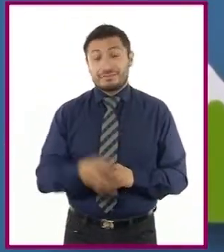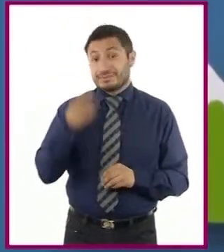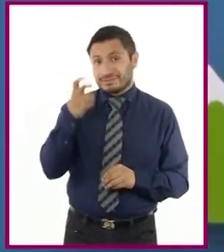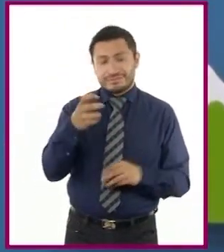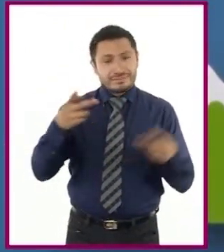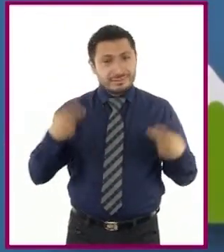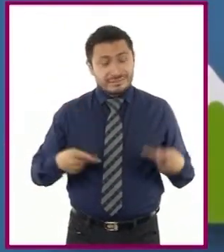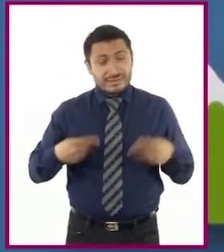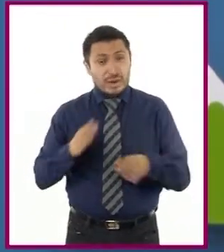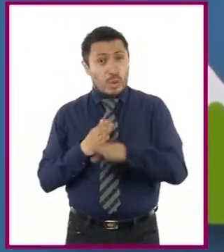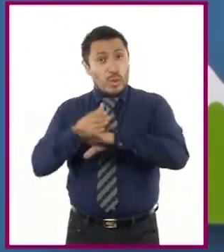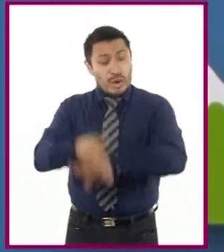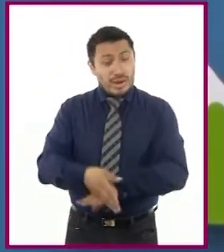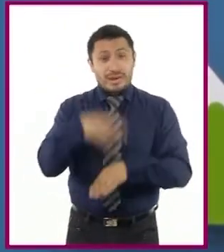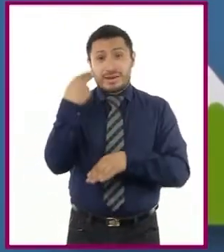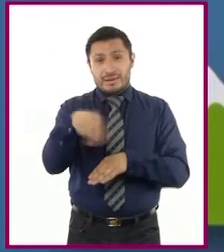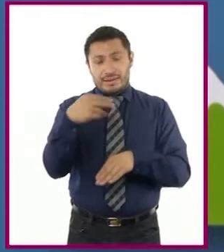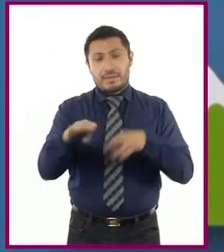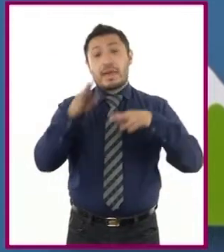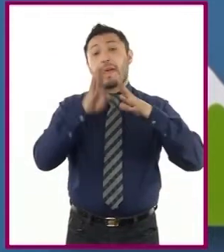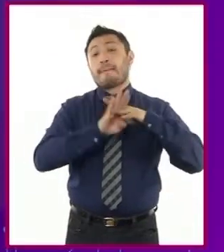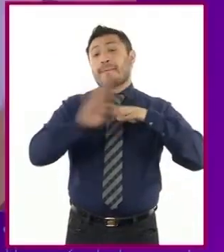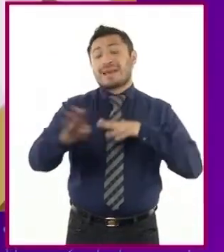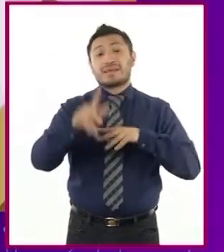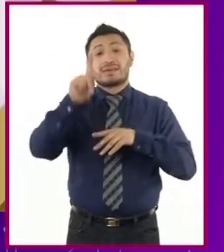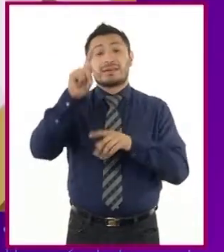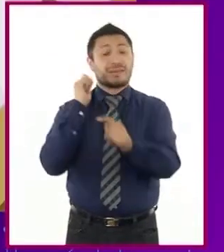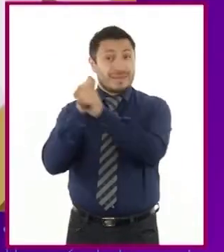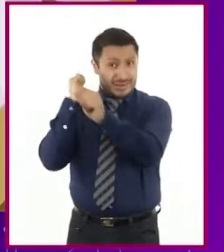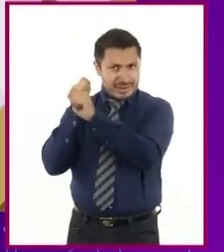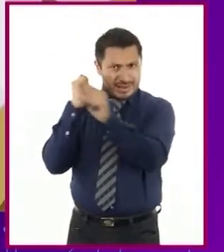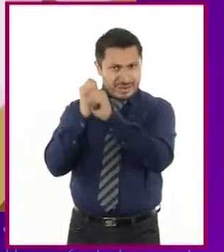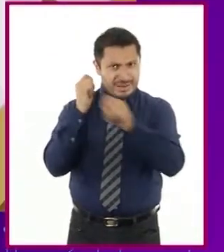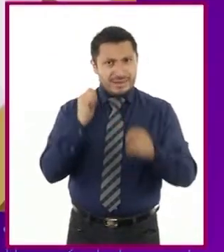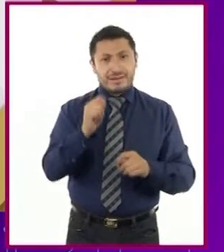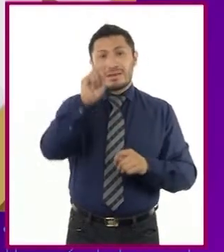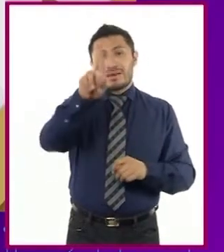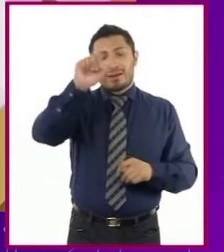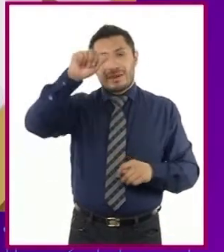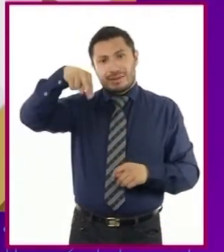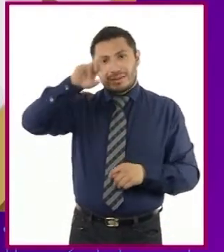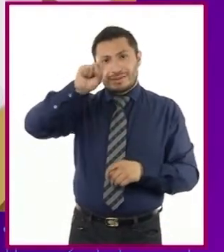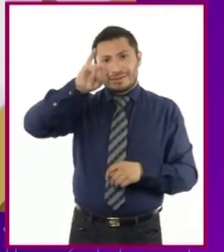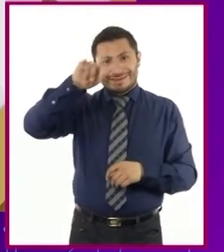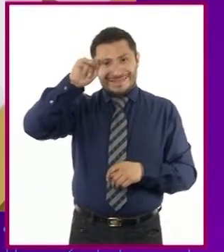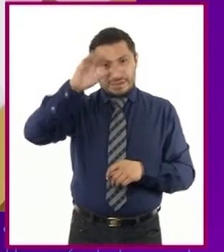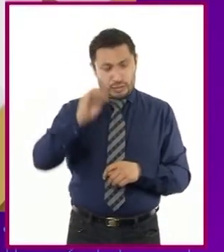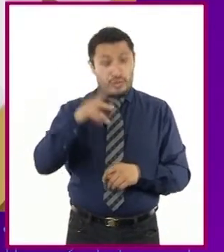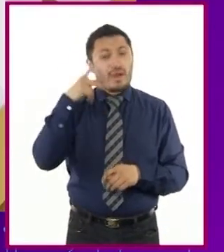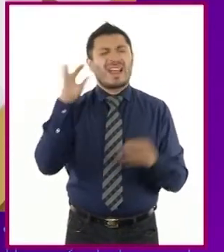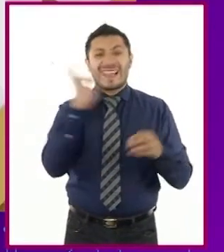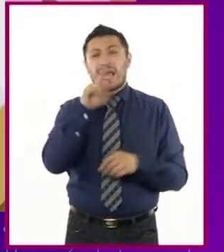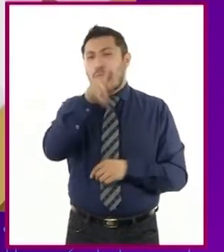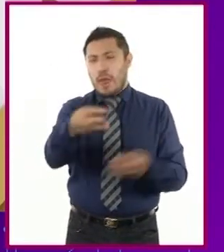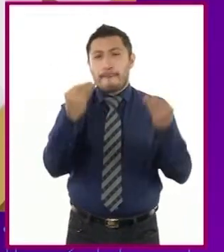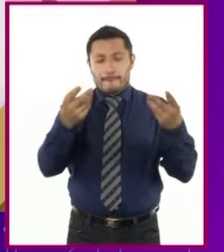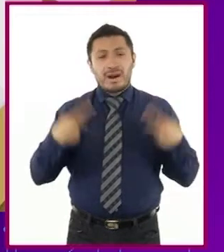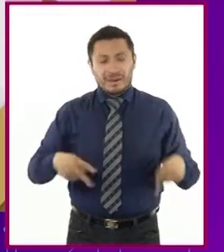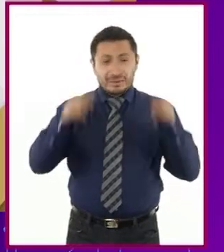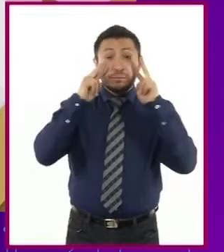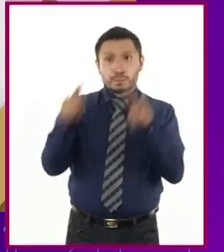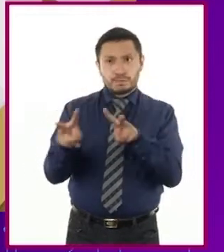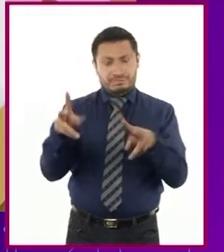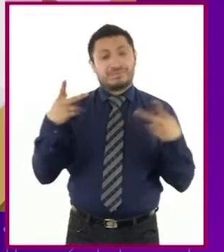de migración se le conoce como migración de tránsito. Así que es posible que muchos de ustedes hayan visto a la gente